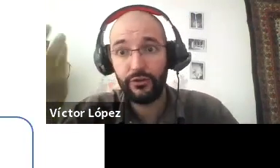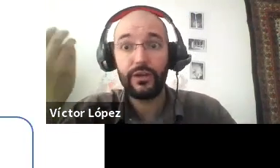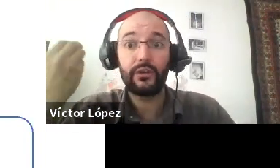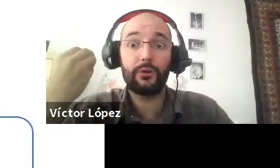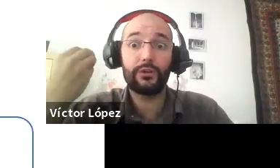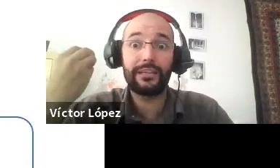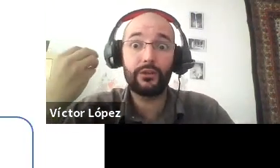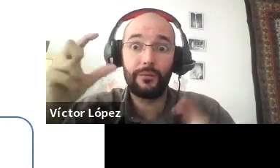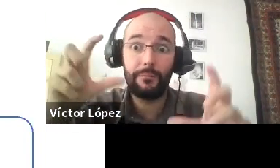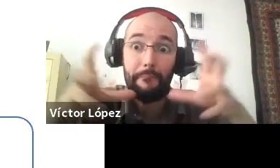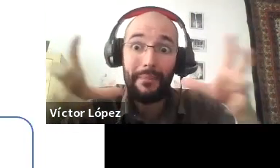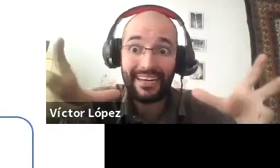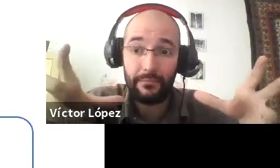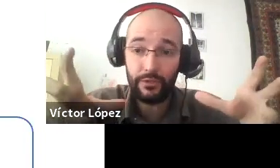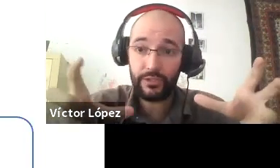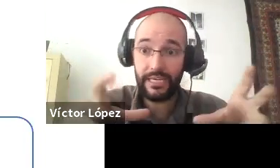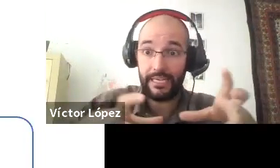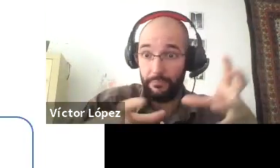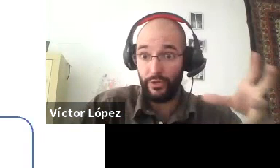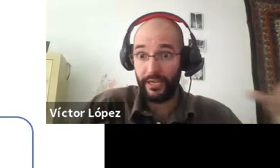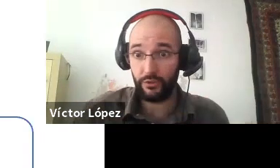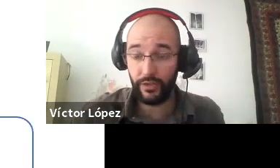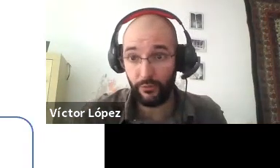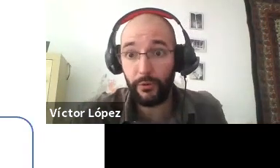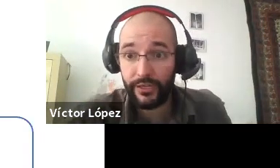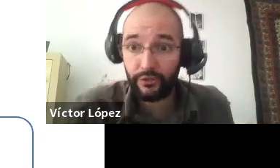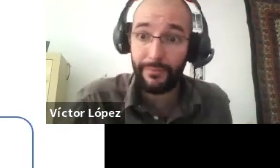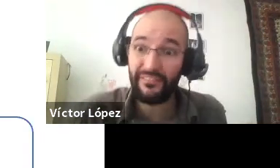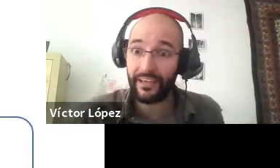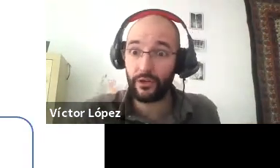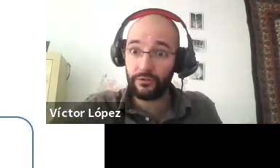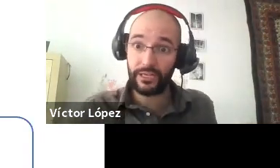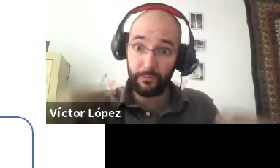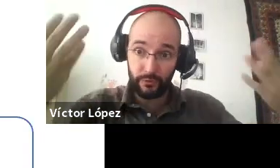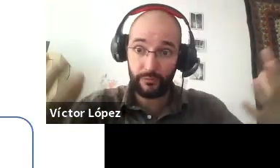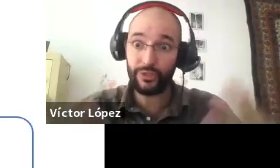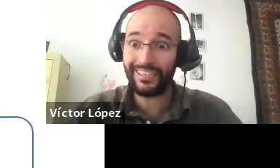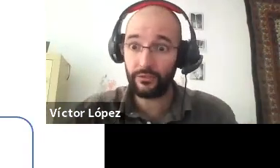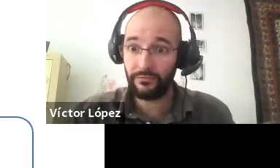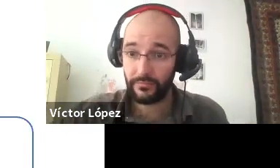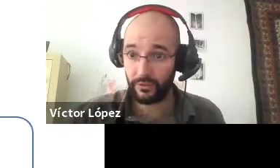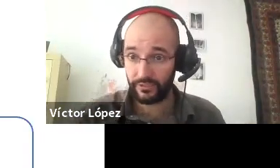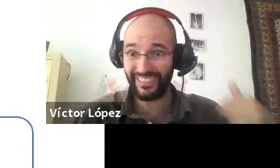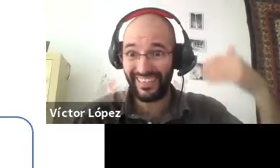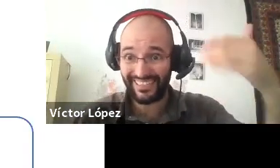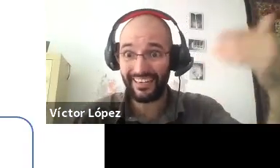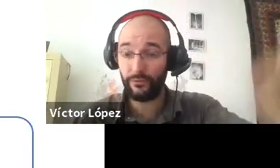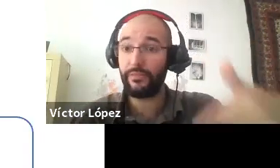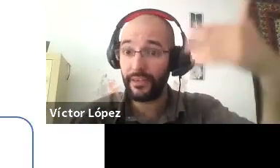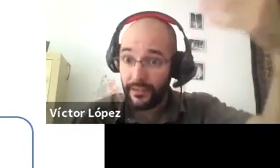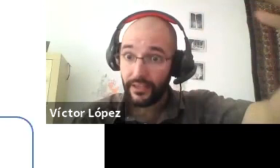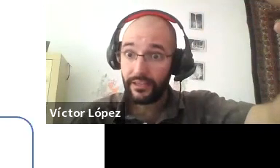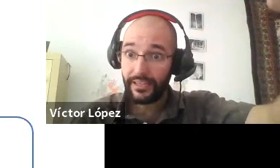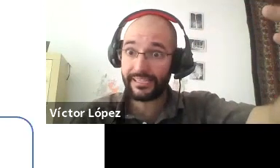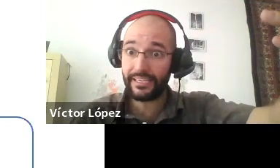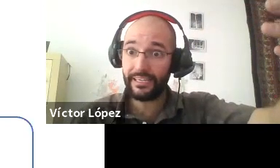engañoso. Y por lo tanto, enmarcamos el proyecto en un proceso de verificación. Les proponemos el reto, ¿no? Tenéis el reto de